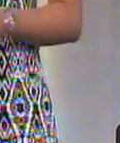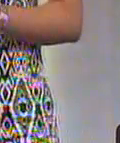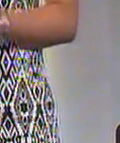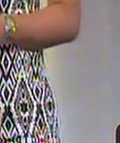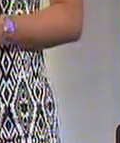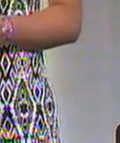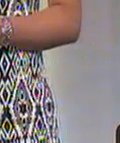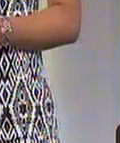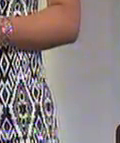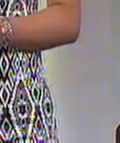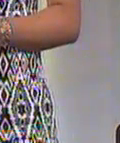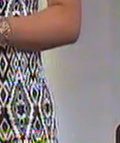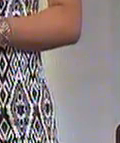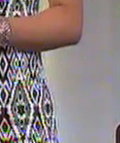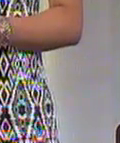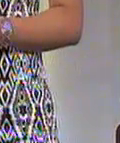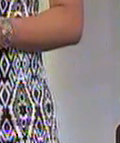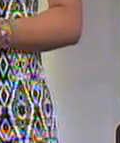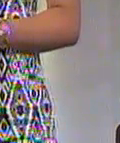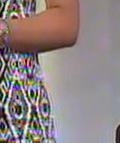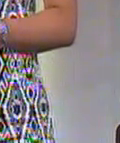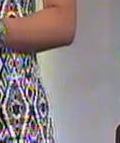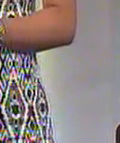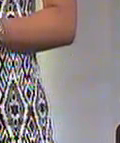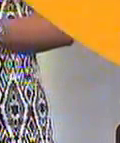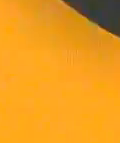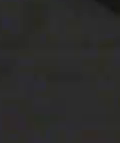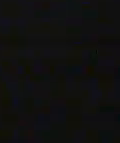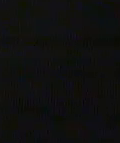a las 8 en punto de la mañana por la señal de Ecuador TV.